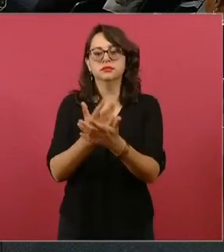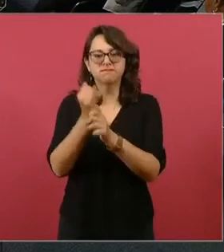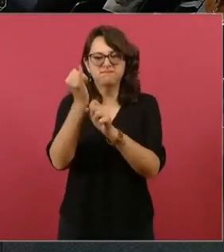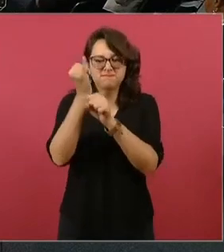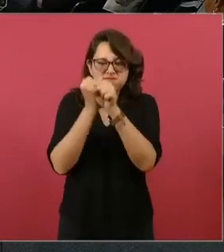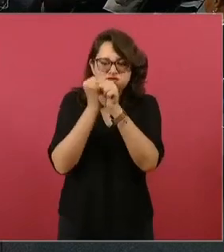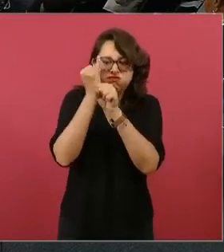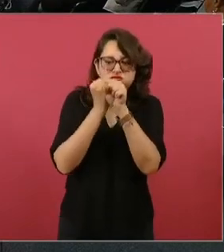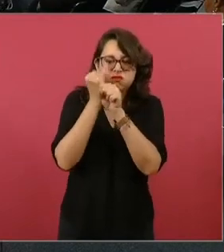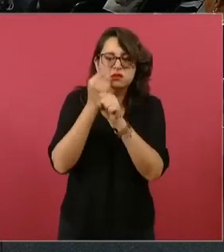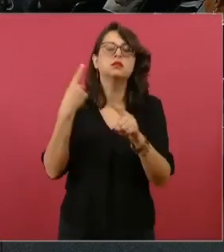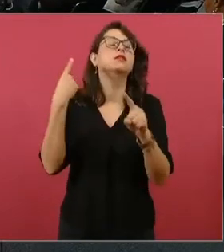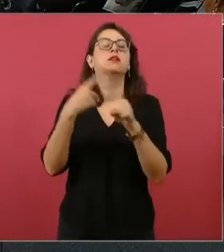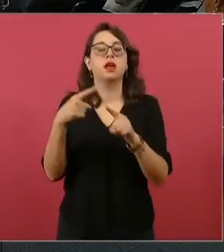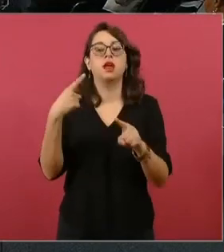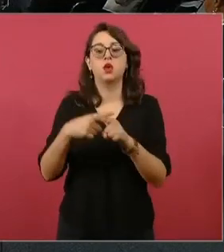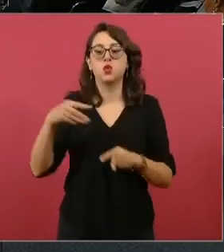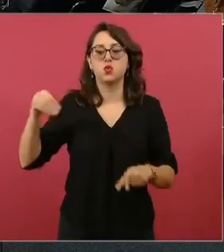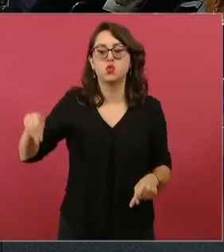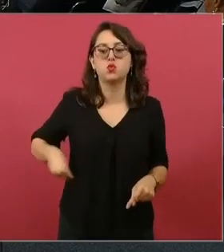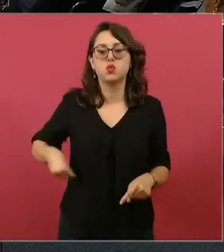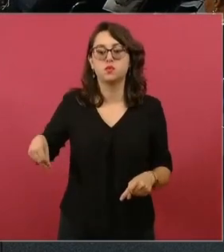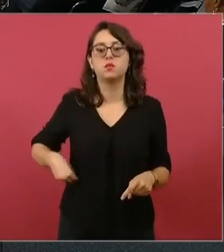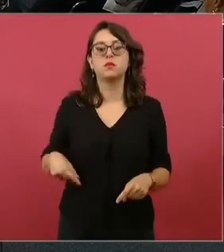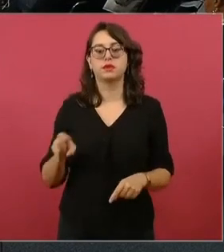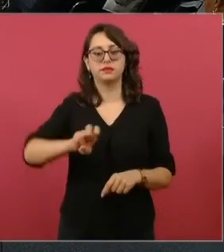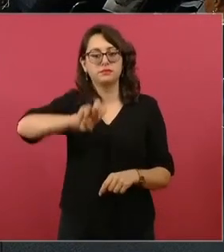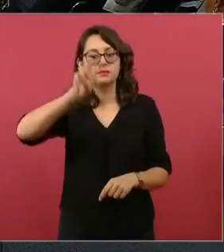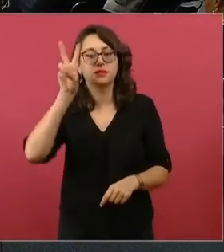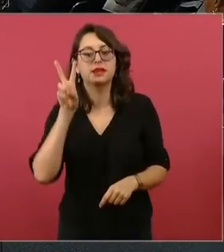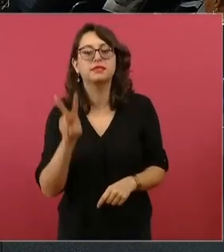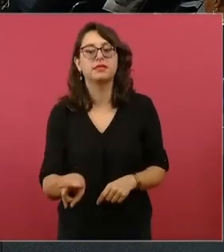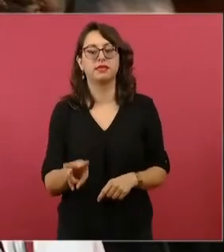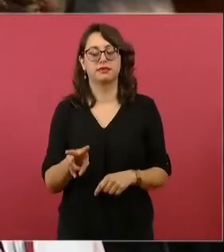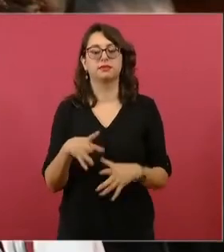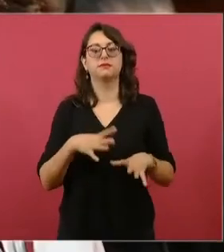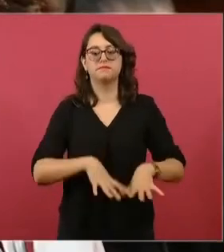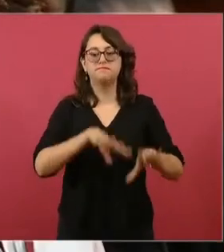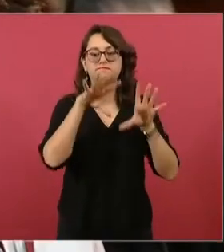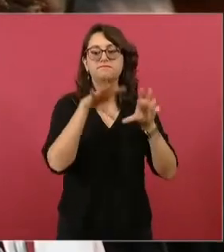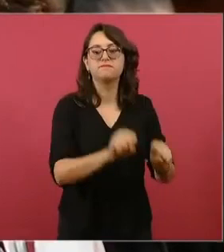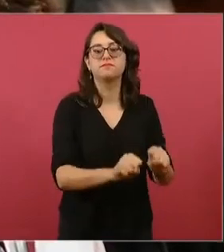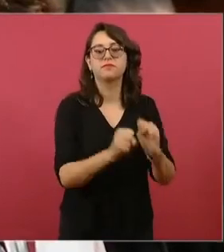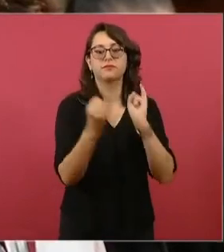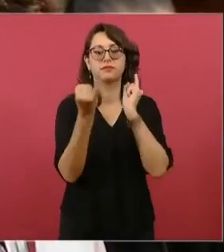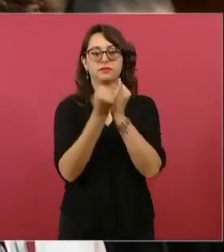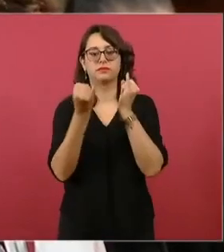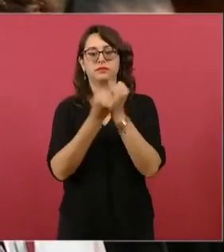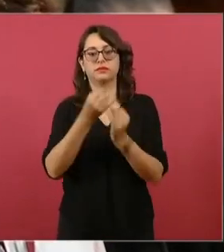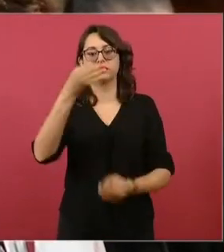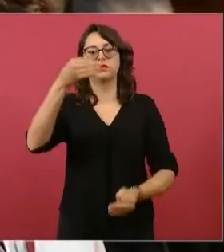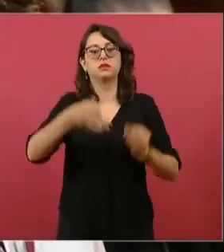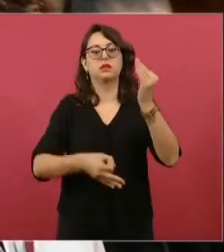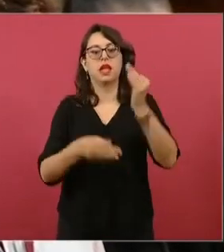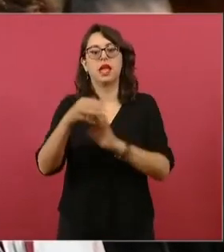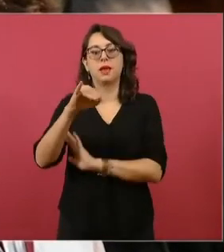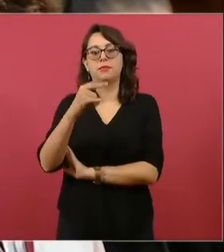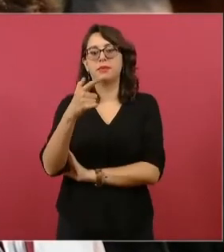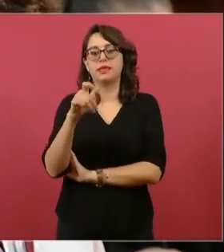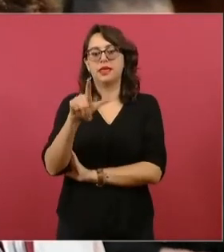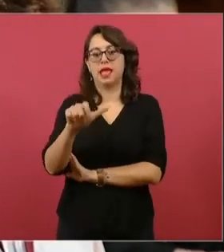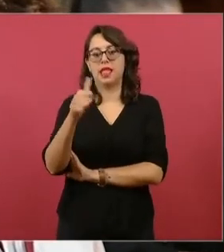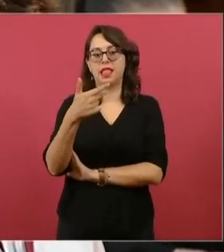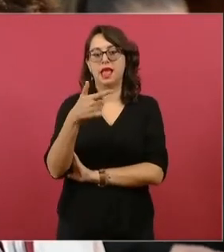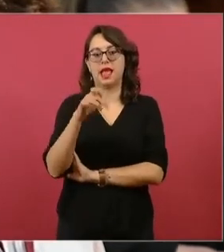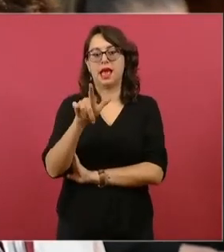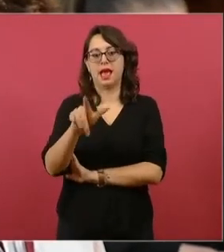sean detenidos los verdaderos culpables, también que sea investigado el juez de control Miguel Ángel Méndez, encargado